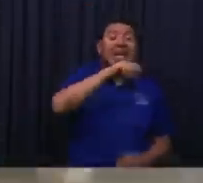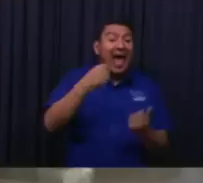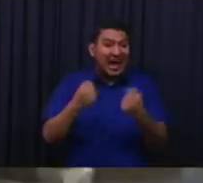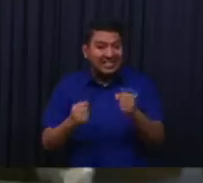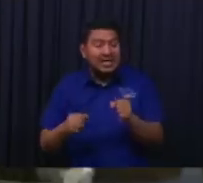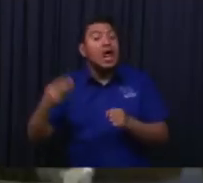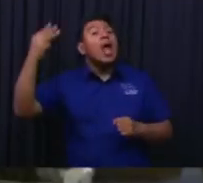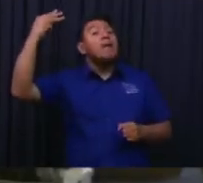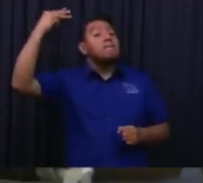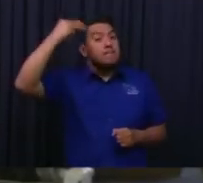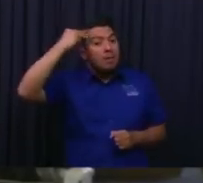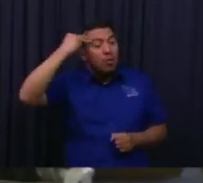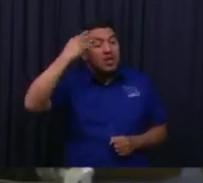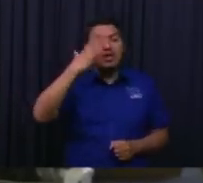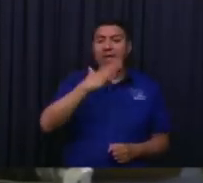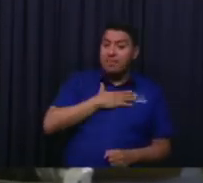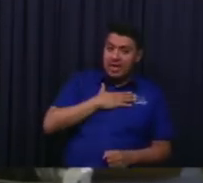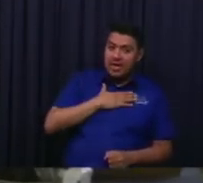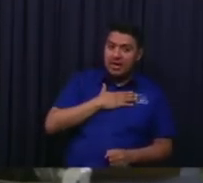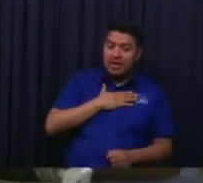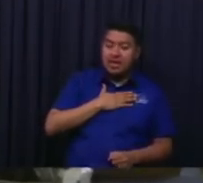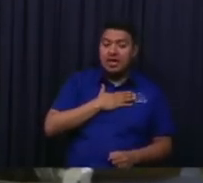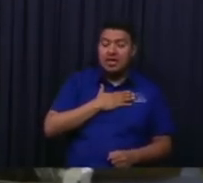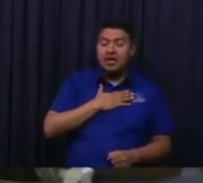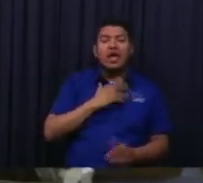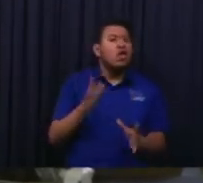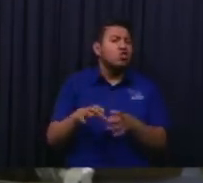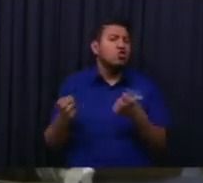nos está enseñando que